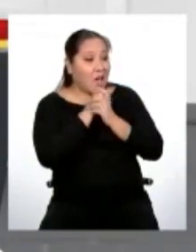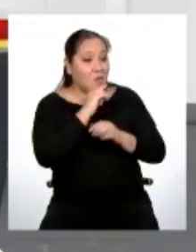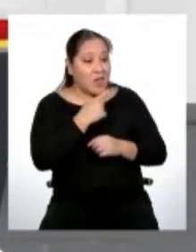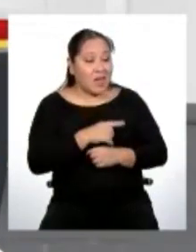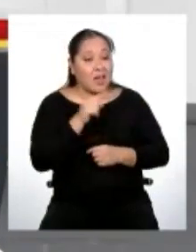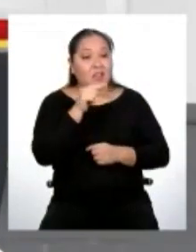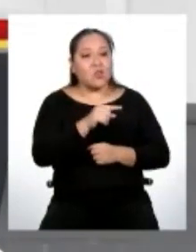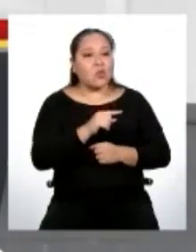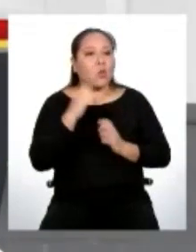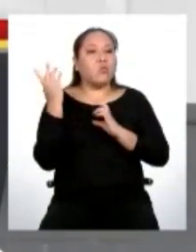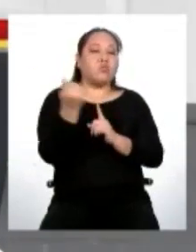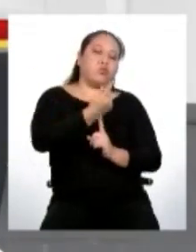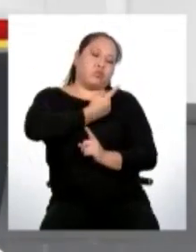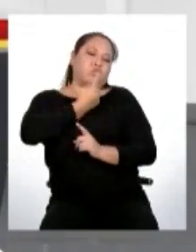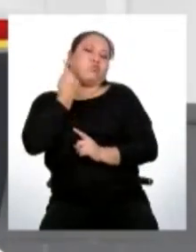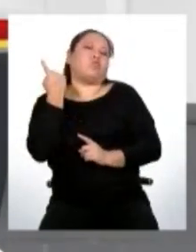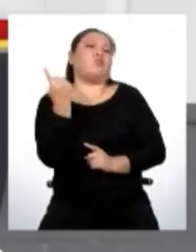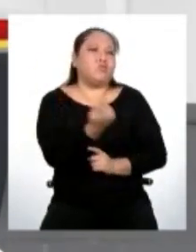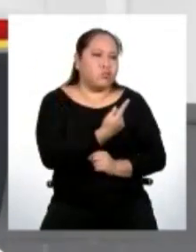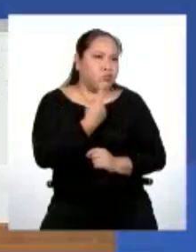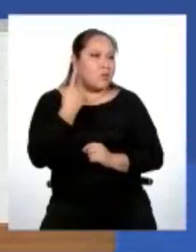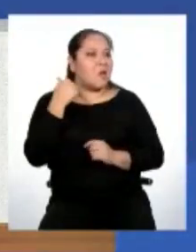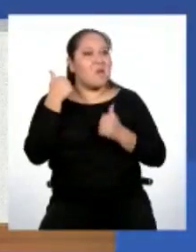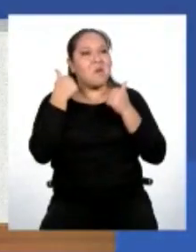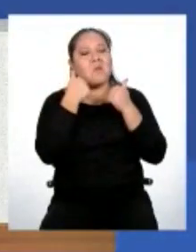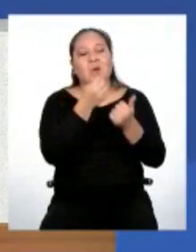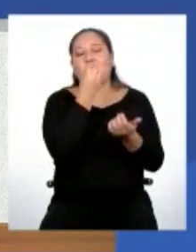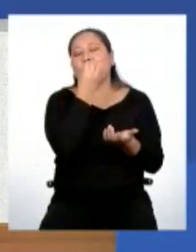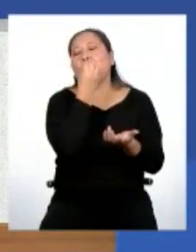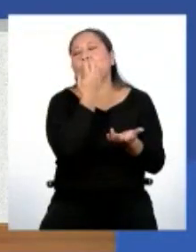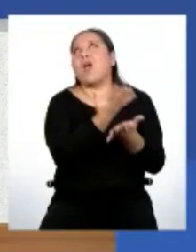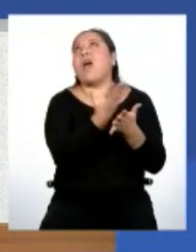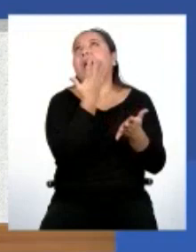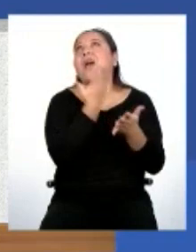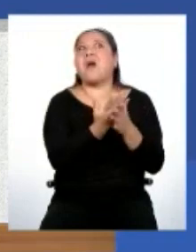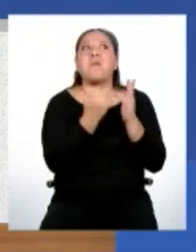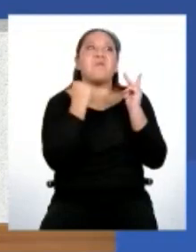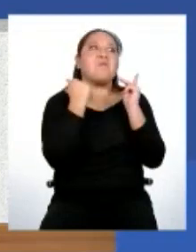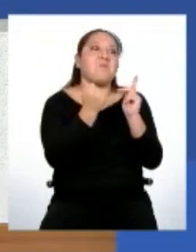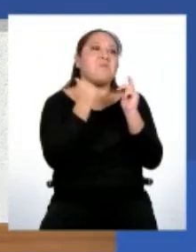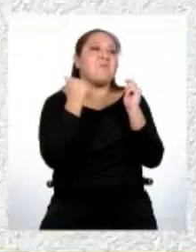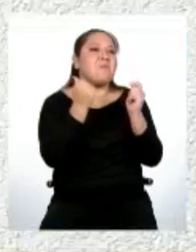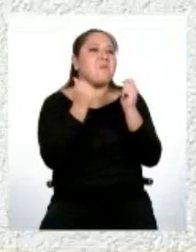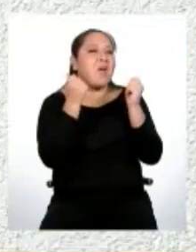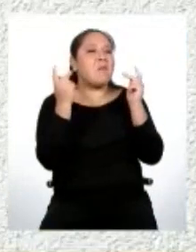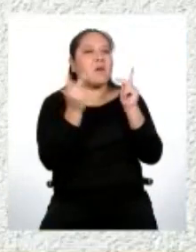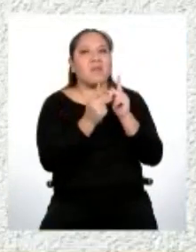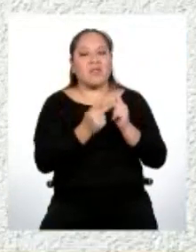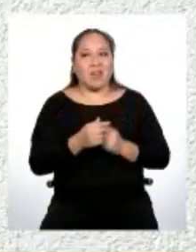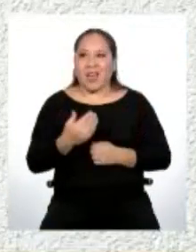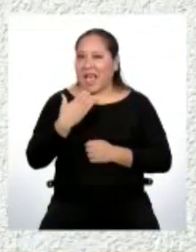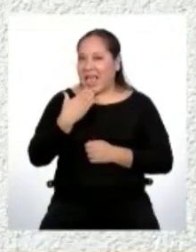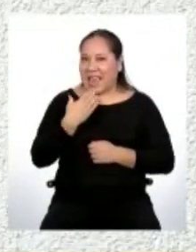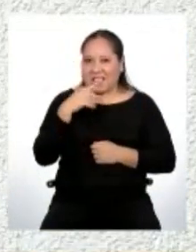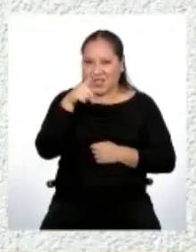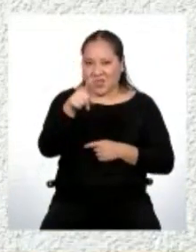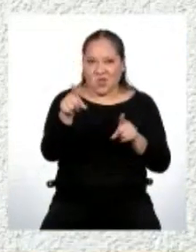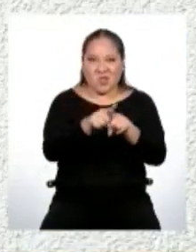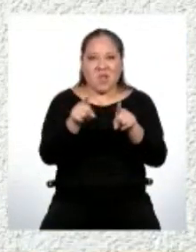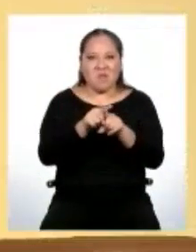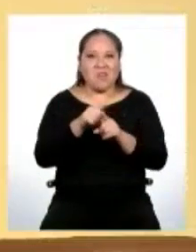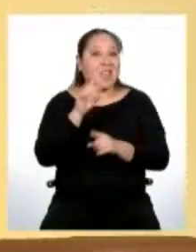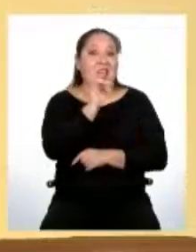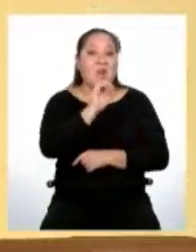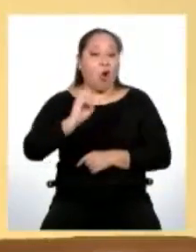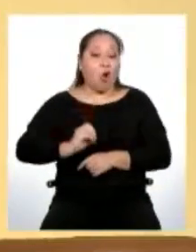Tu tormenta estuvo sencillamente fabulosa. Gracias. Tú también lo has hecho muy bien como